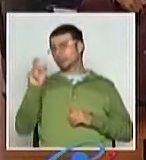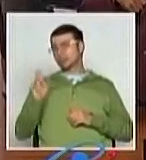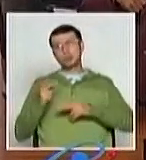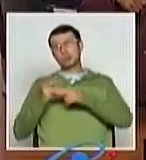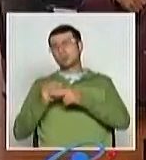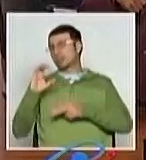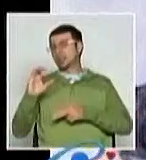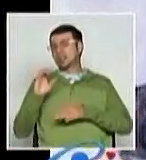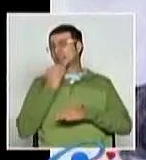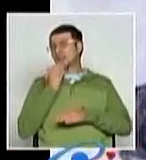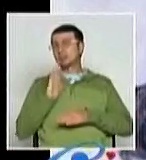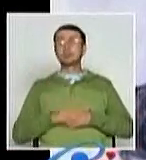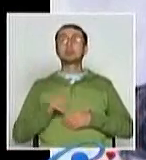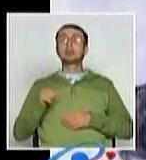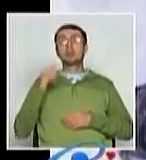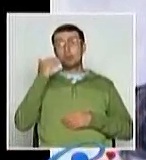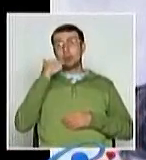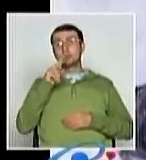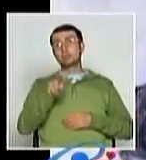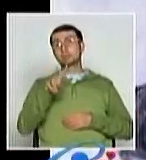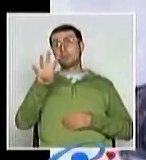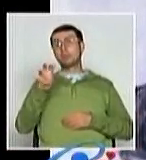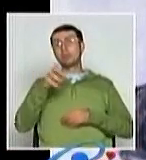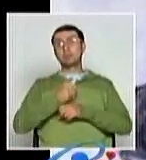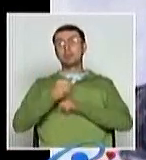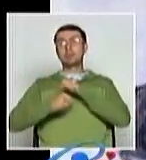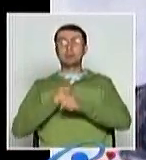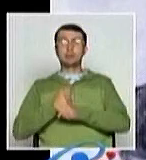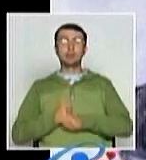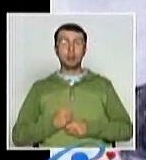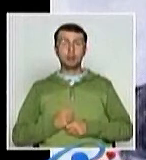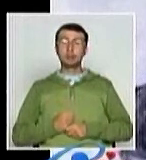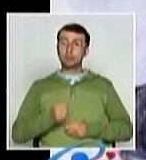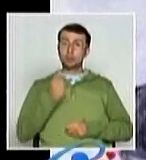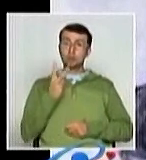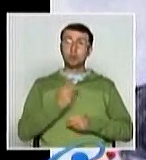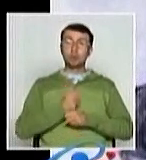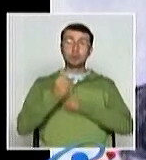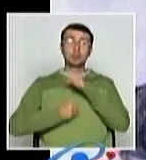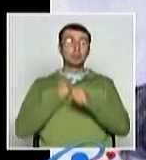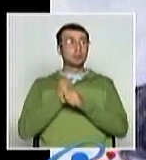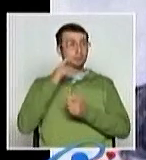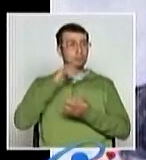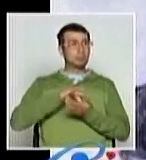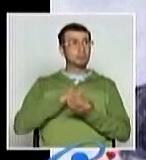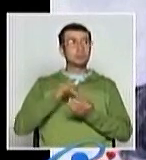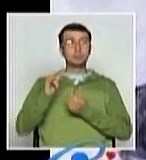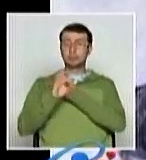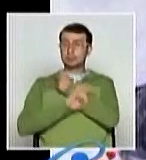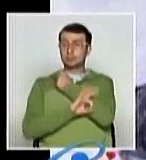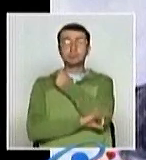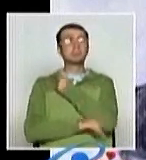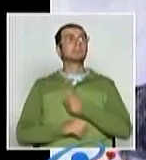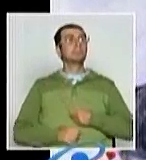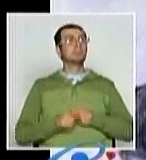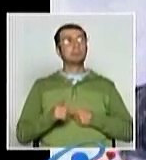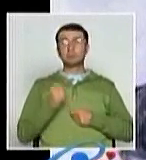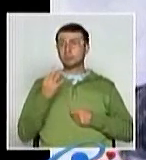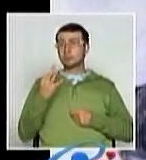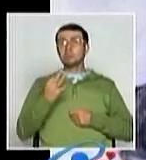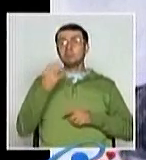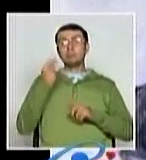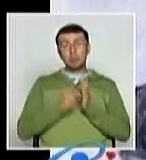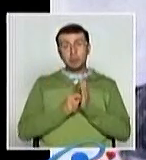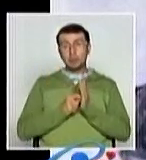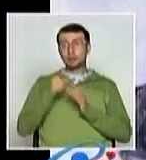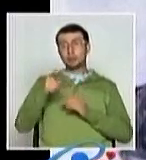mujer de 29 años 2 años con tratamiento psiquiátrico tres veces hospitalizada